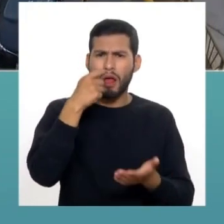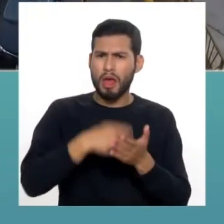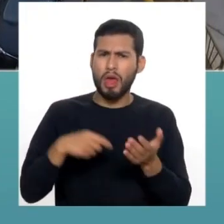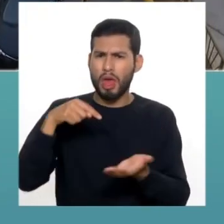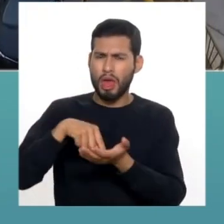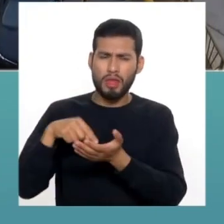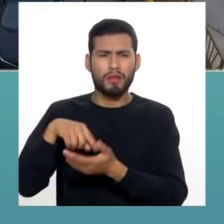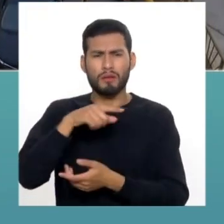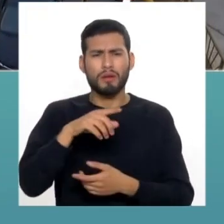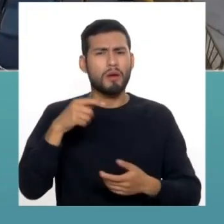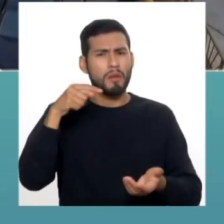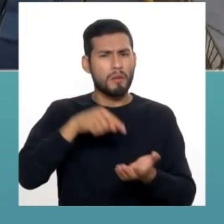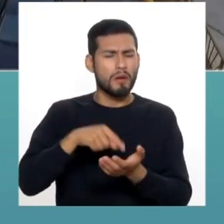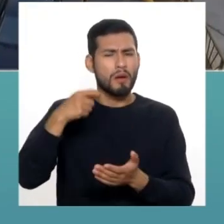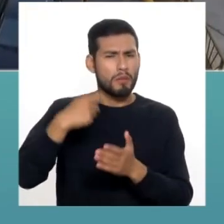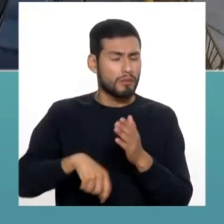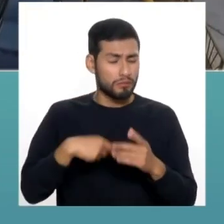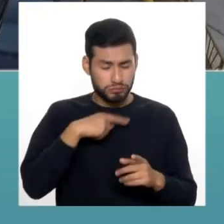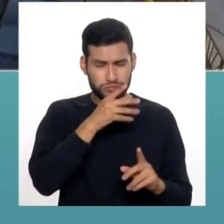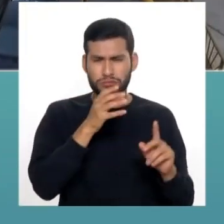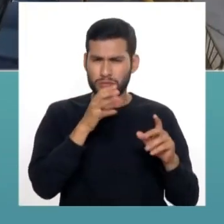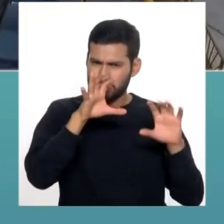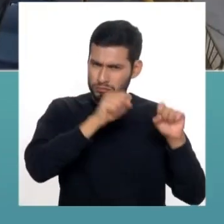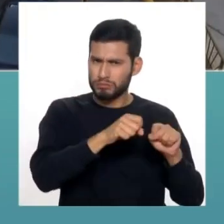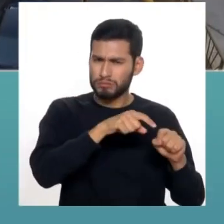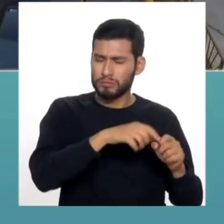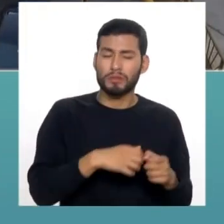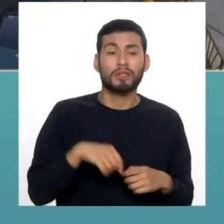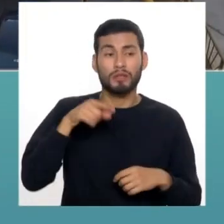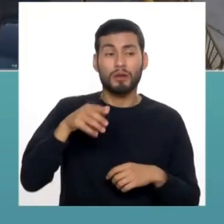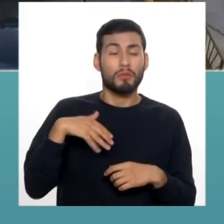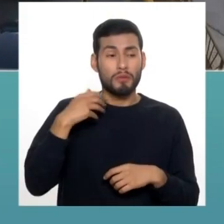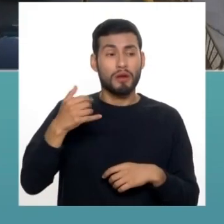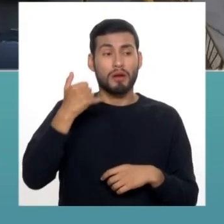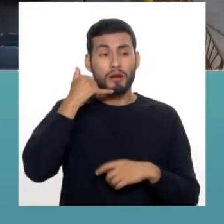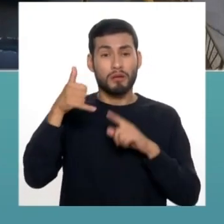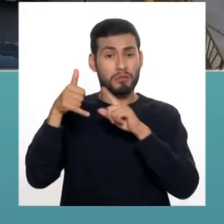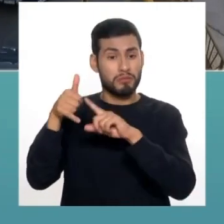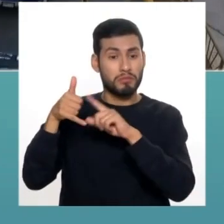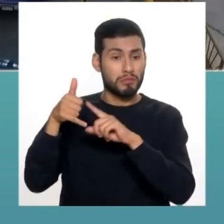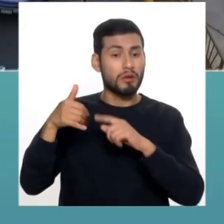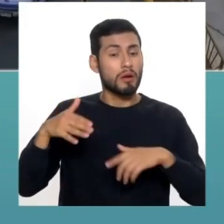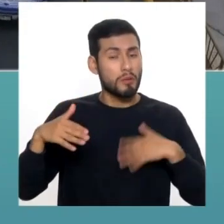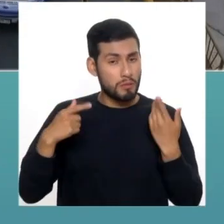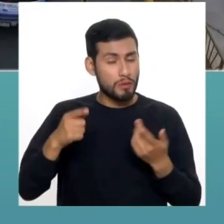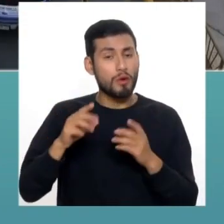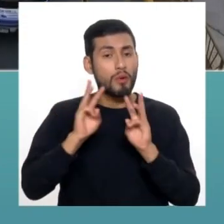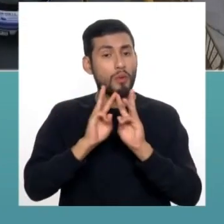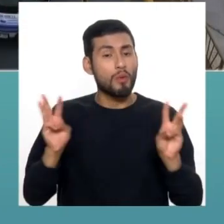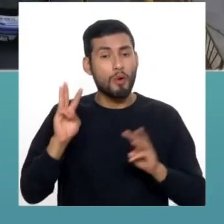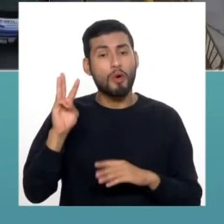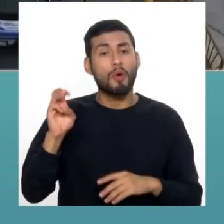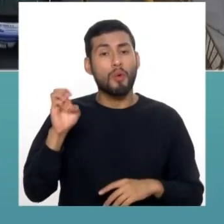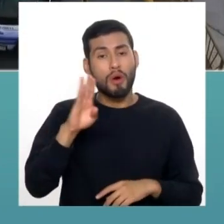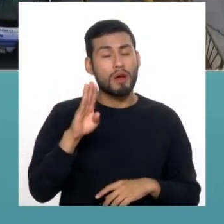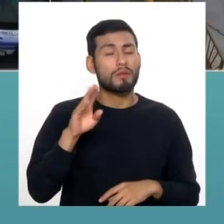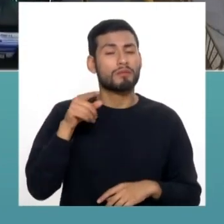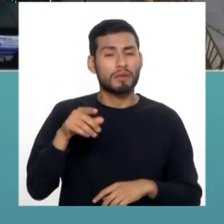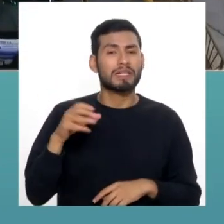y tampoco su impuesto vehicular. Le recordamos que puede visitar a través de su teléfono, muy fácil, la página web del SAT de